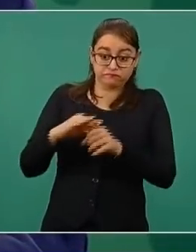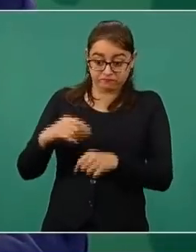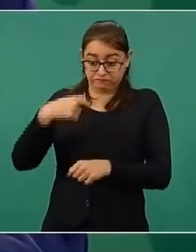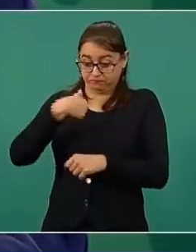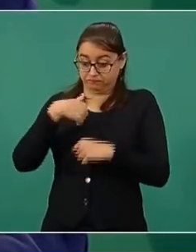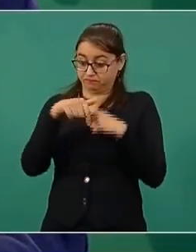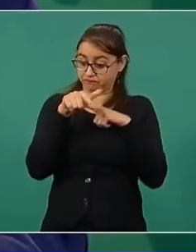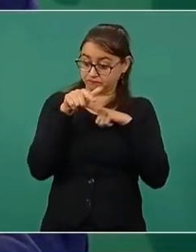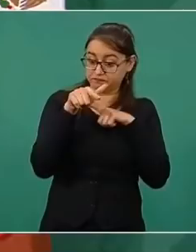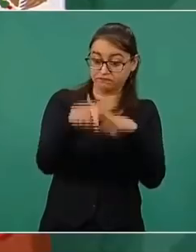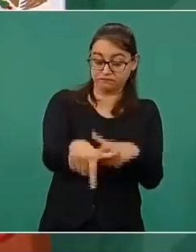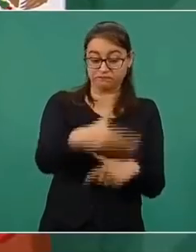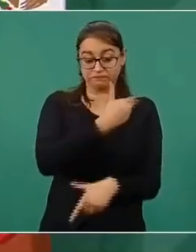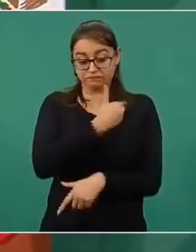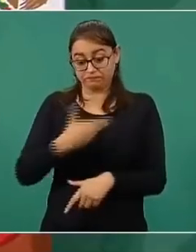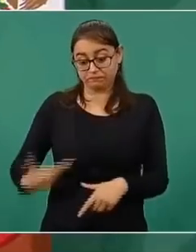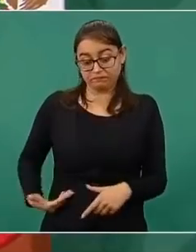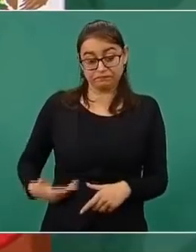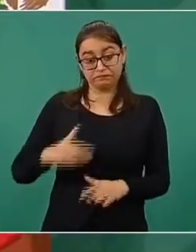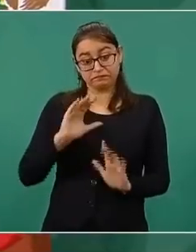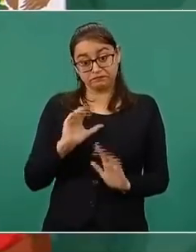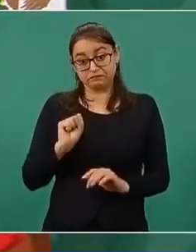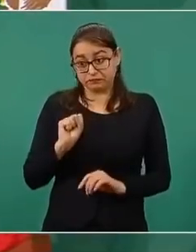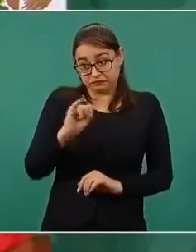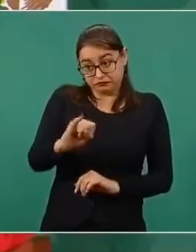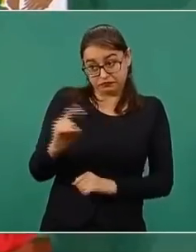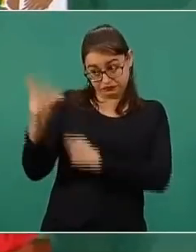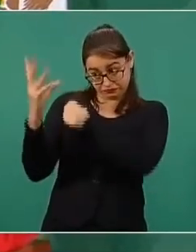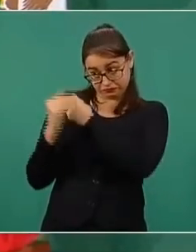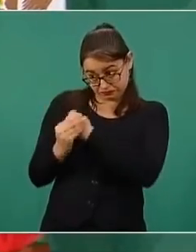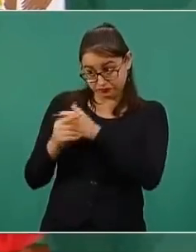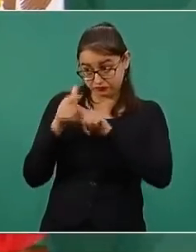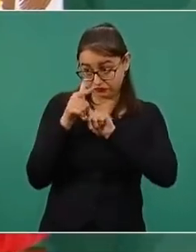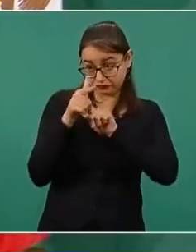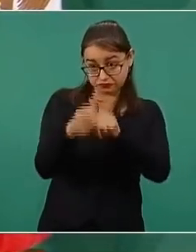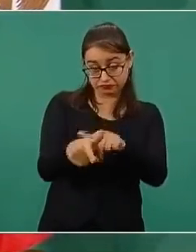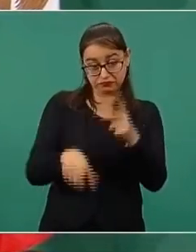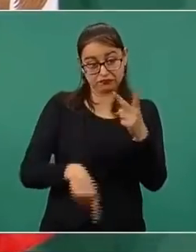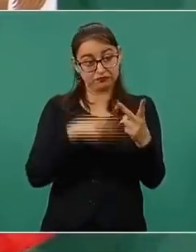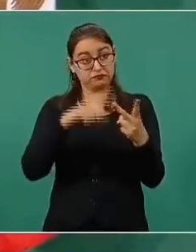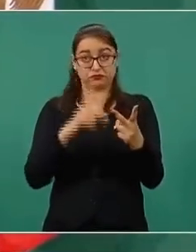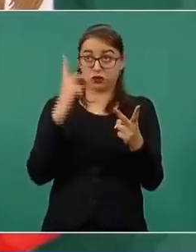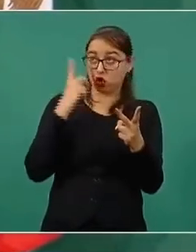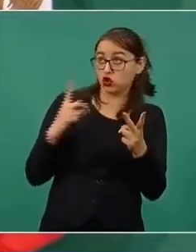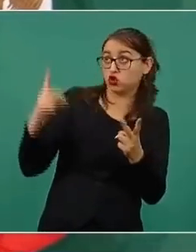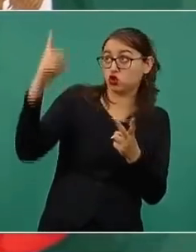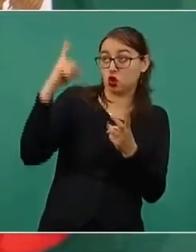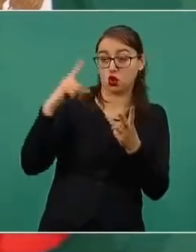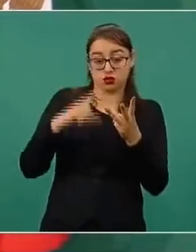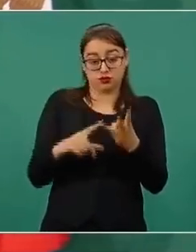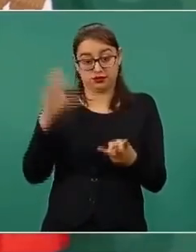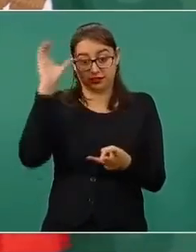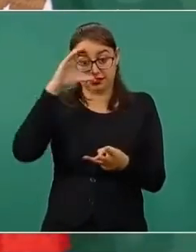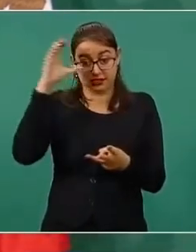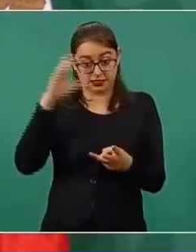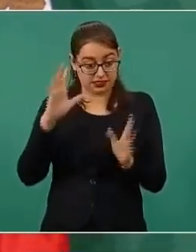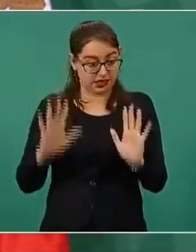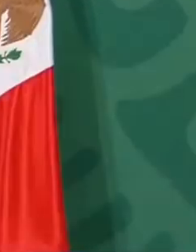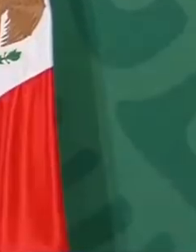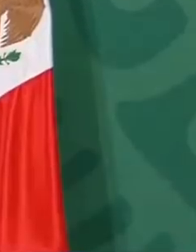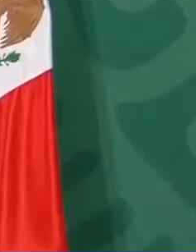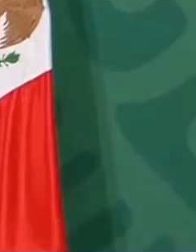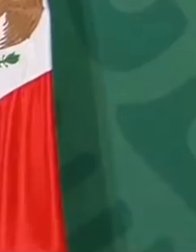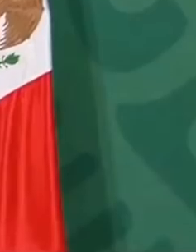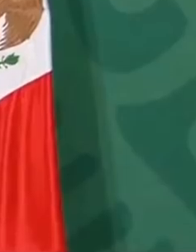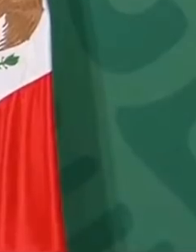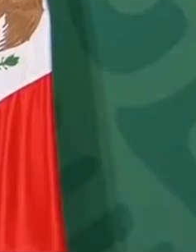si lo permite el Creador, la naturaleza, la ciencia, ya me voy a retirar en septiembre